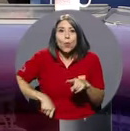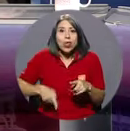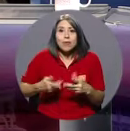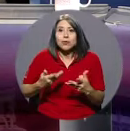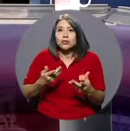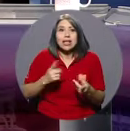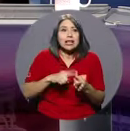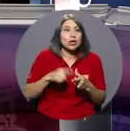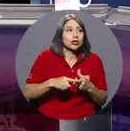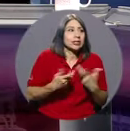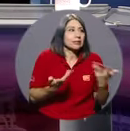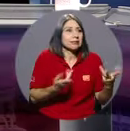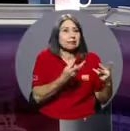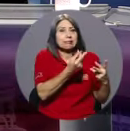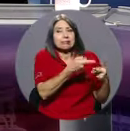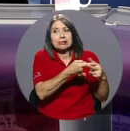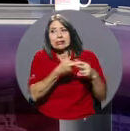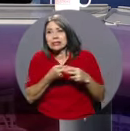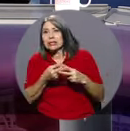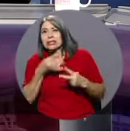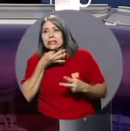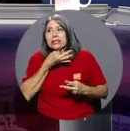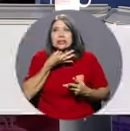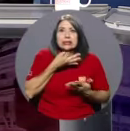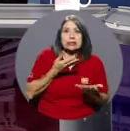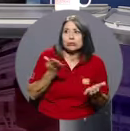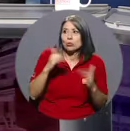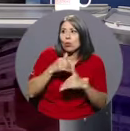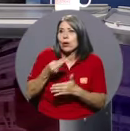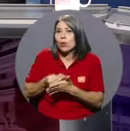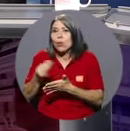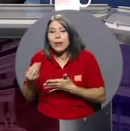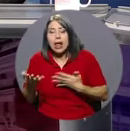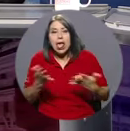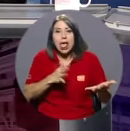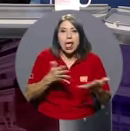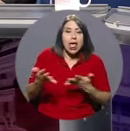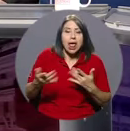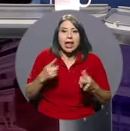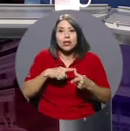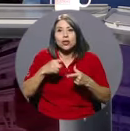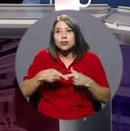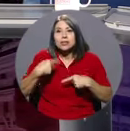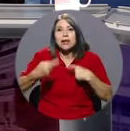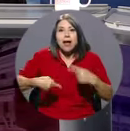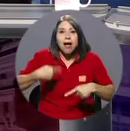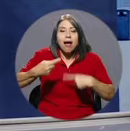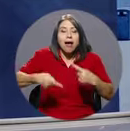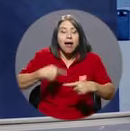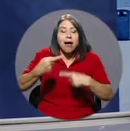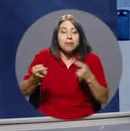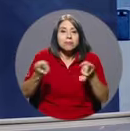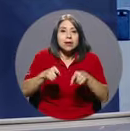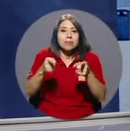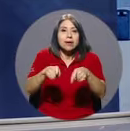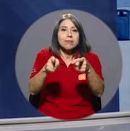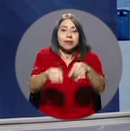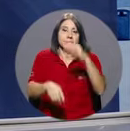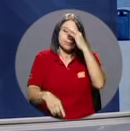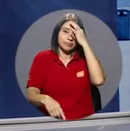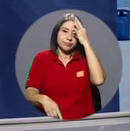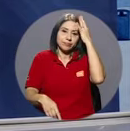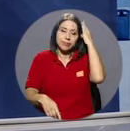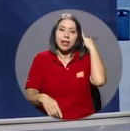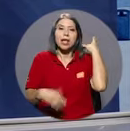esto, el círculo, ¿verdad?, económico va ahí de que no tengo con qué comprarte y entonces no te compro y eso tiene tus implicaciones y ahí